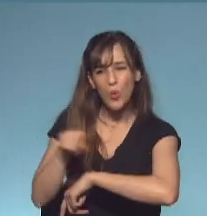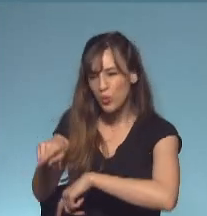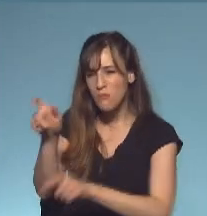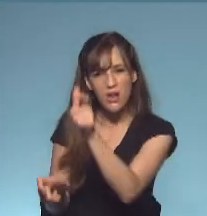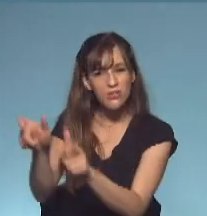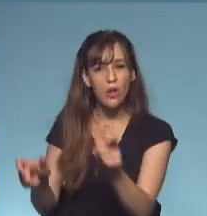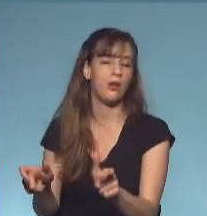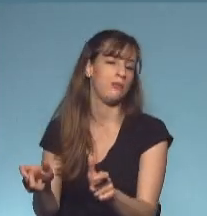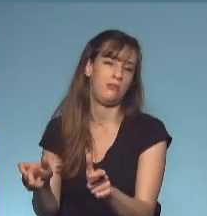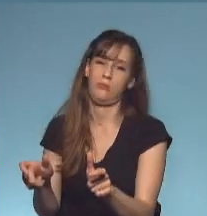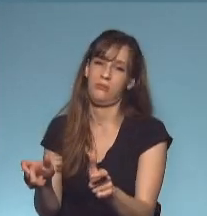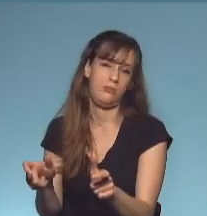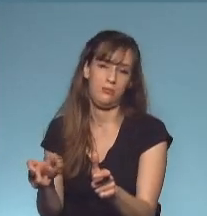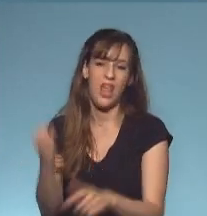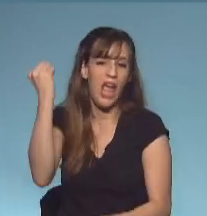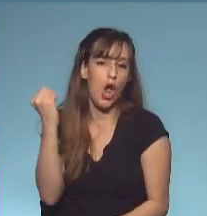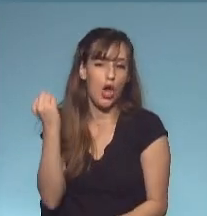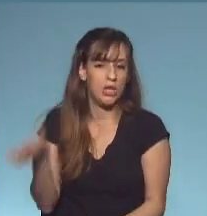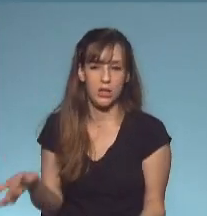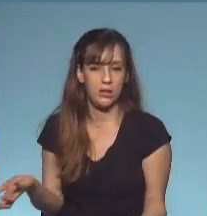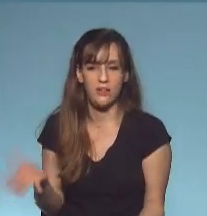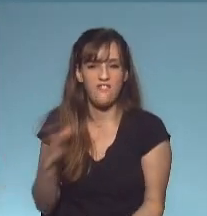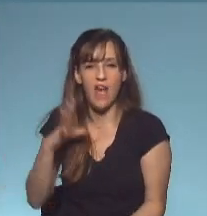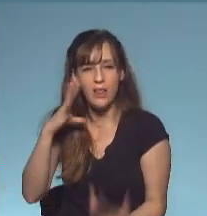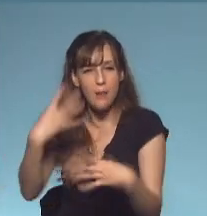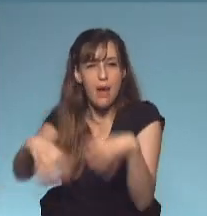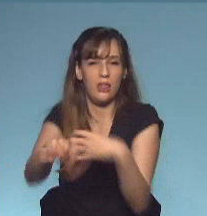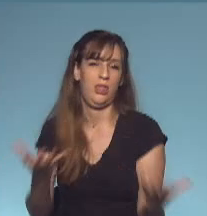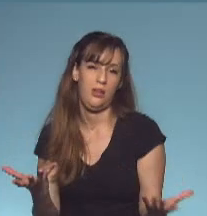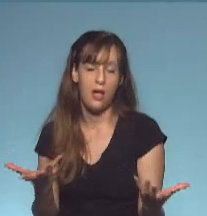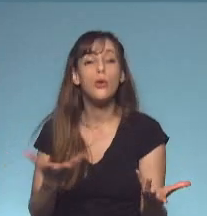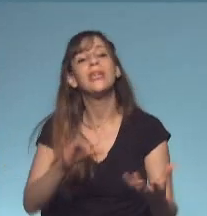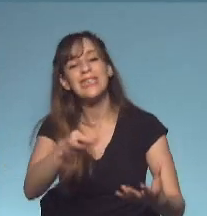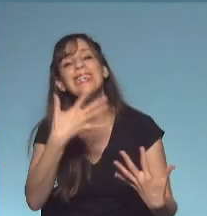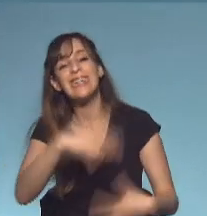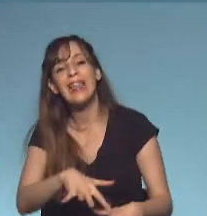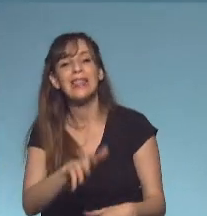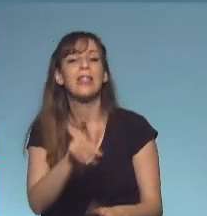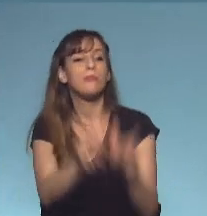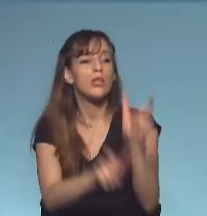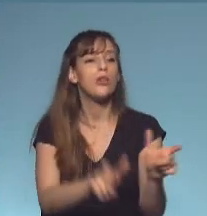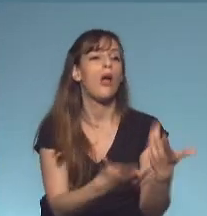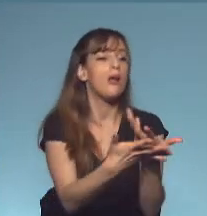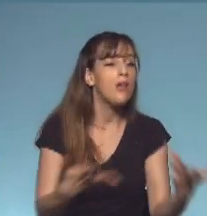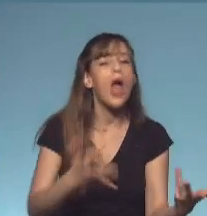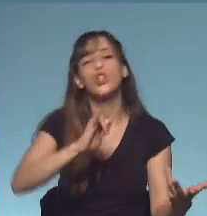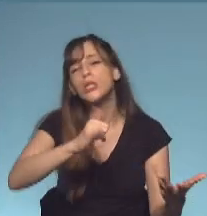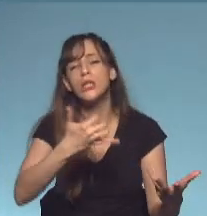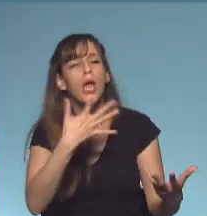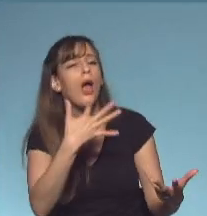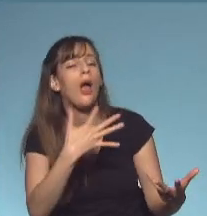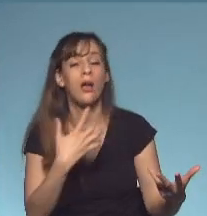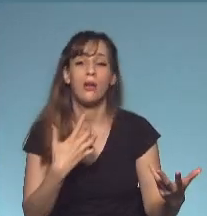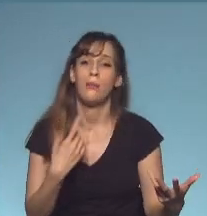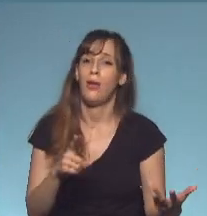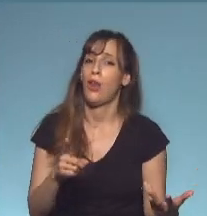son egoístas y que son irresponsables, porque uno entiende la saturación, el cansancio, la angustia y lo comparte, pero eso no da